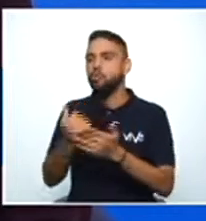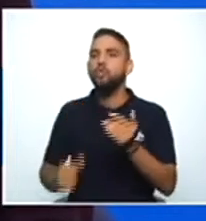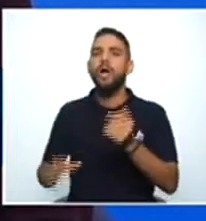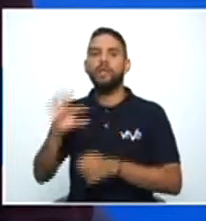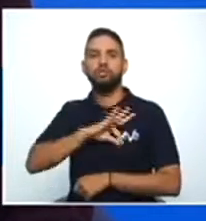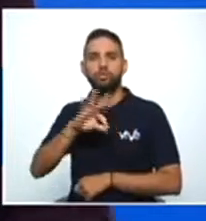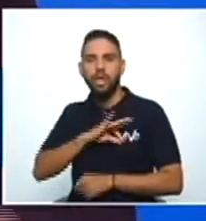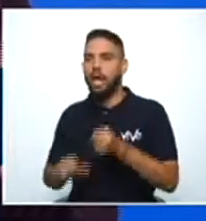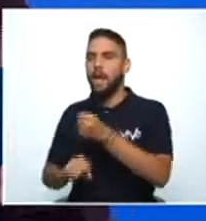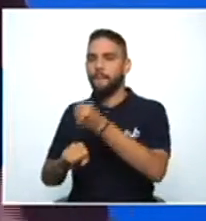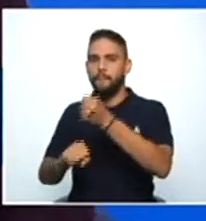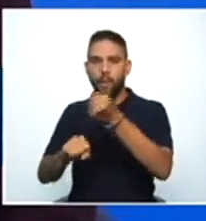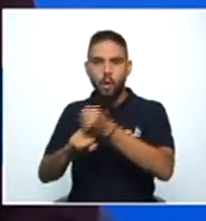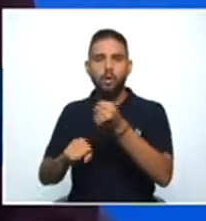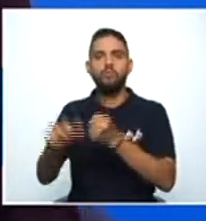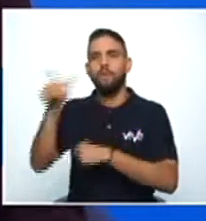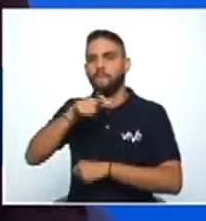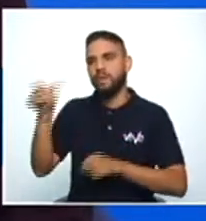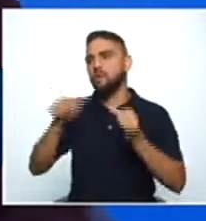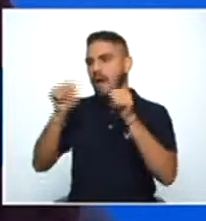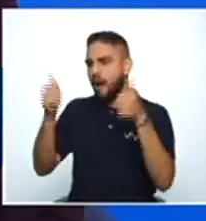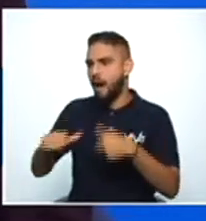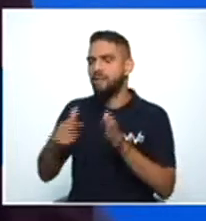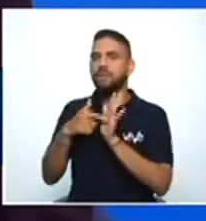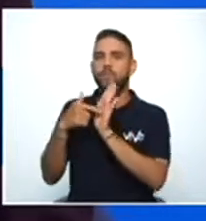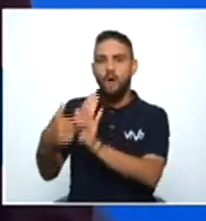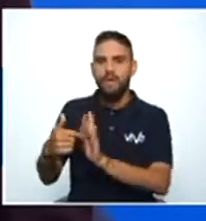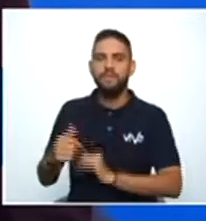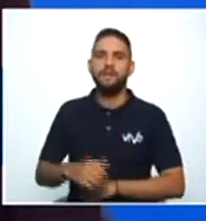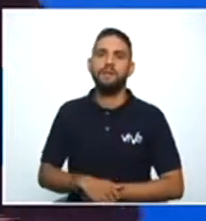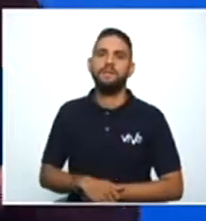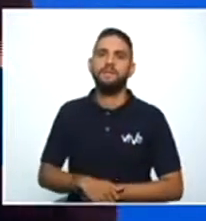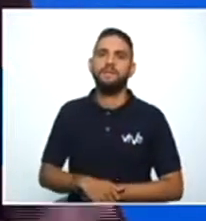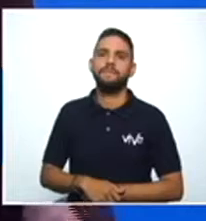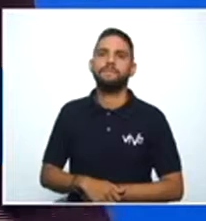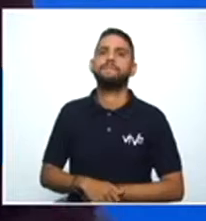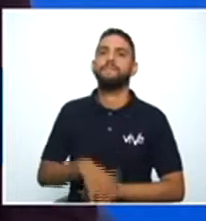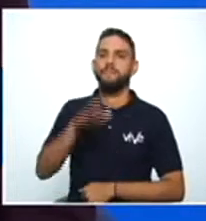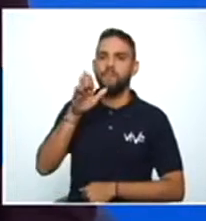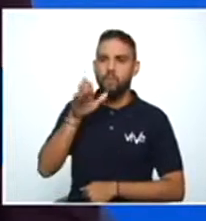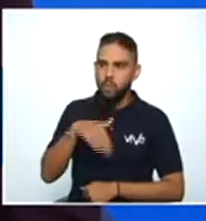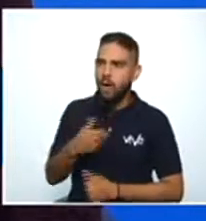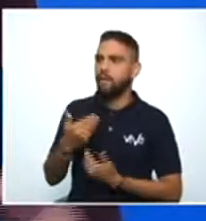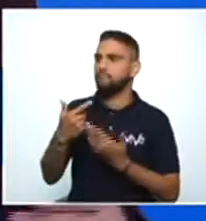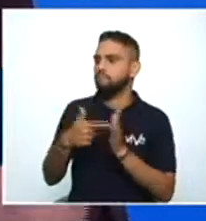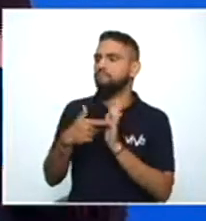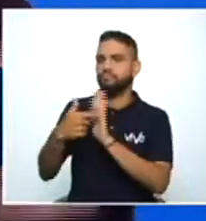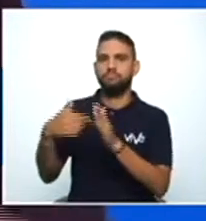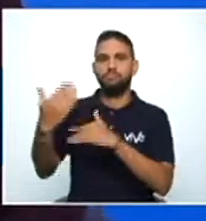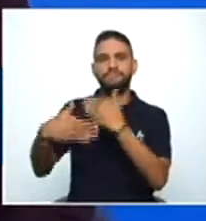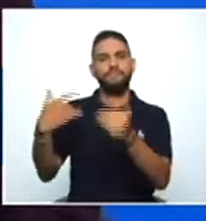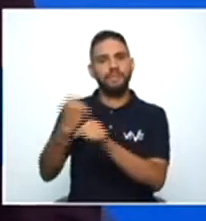que persigue que estos artistas sean visibles que estos artistas tengan el posicionamiento merecido pues por su trabajo musical por